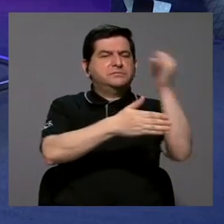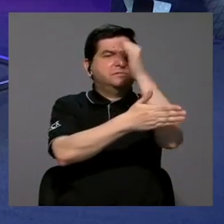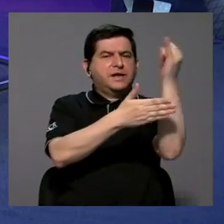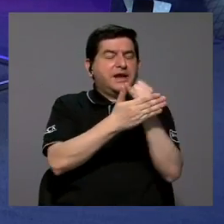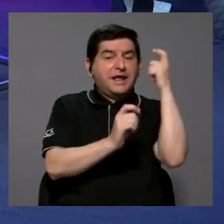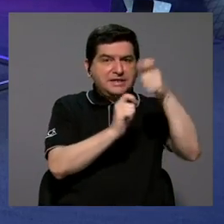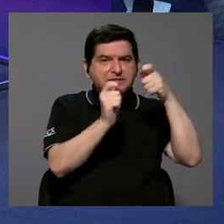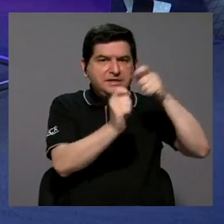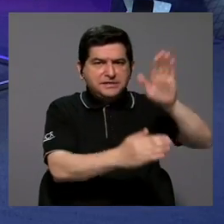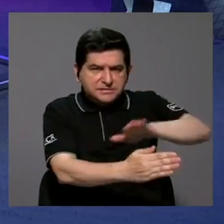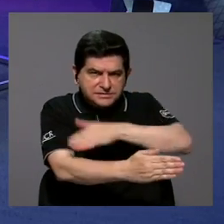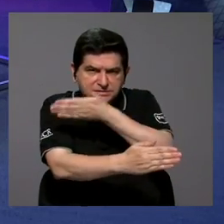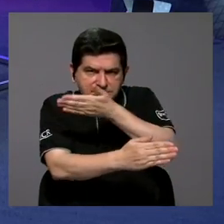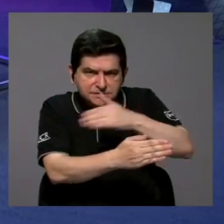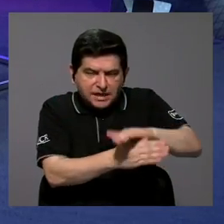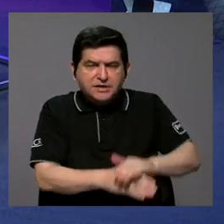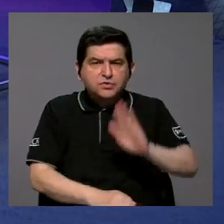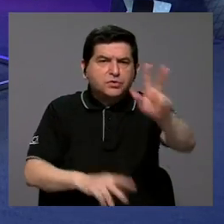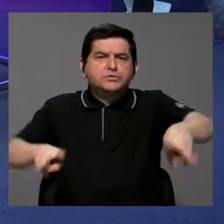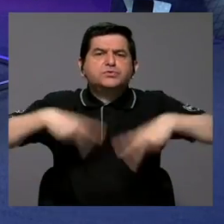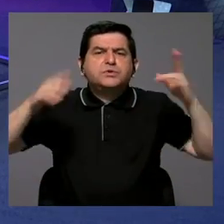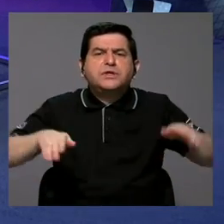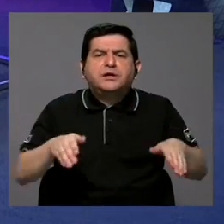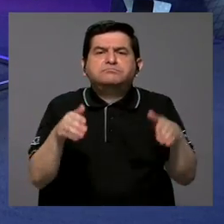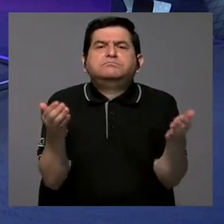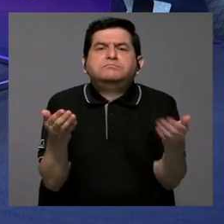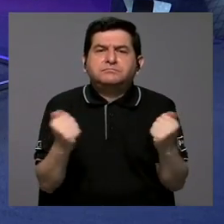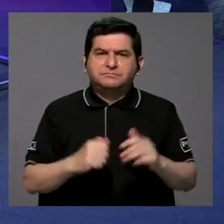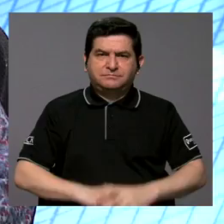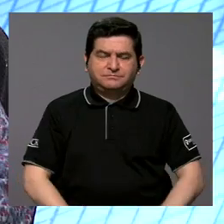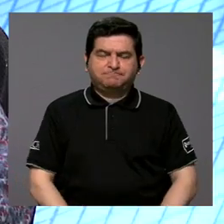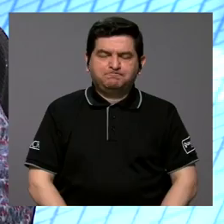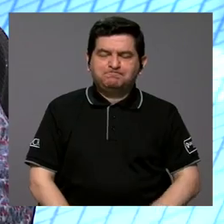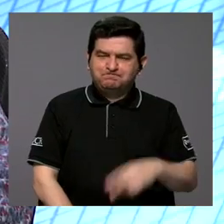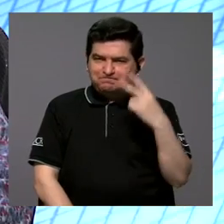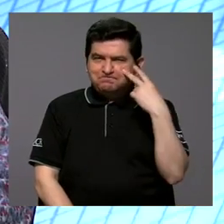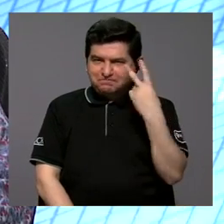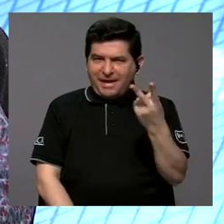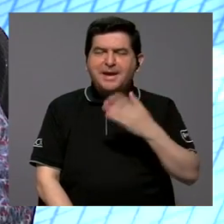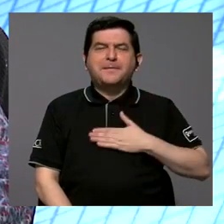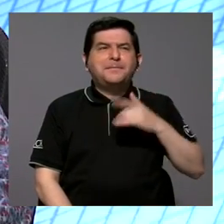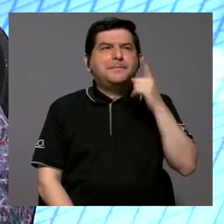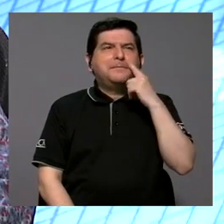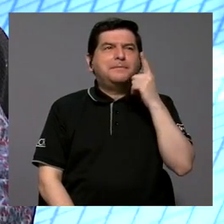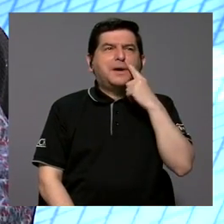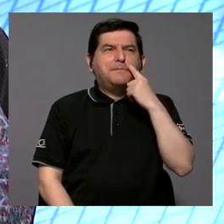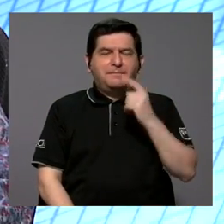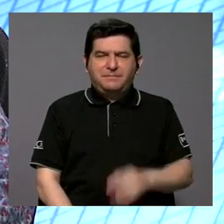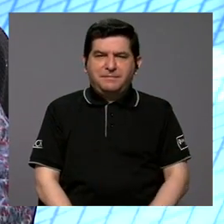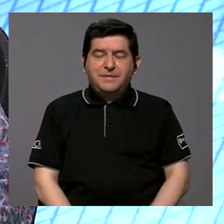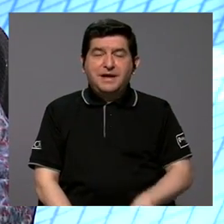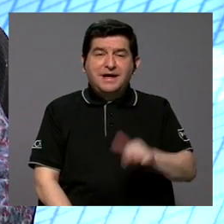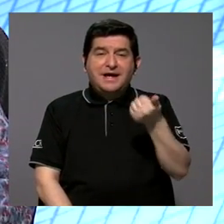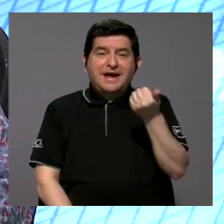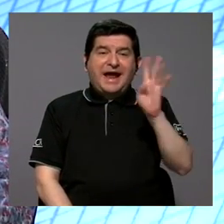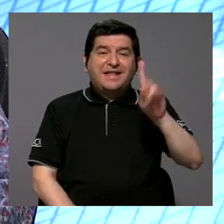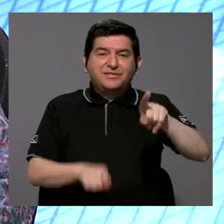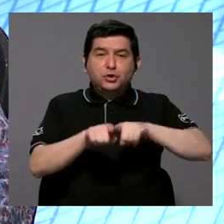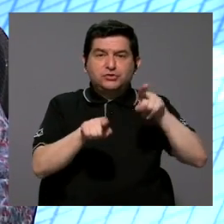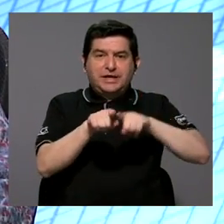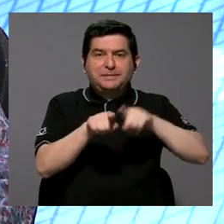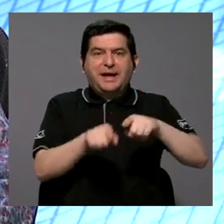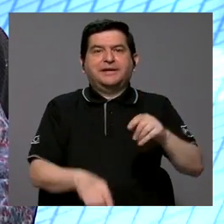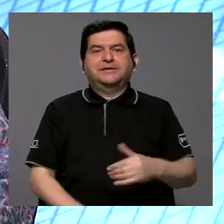en específico la música, en la vida tuya? Mira, mi padre tuvo 14 hermanos